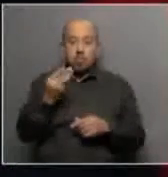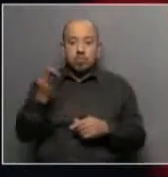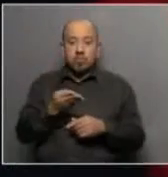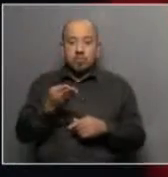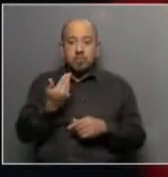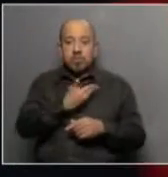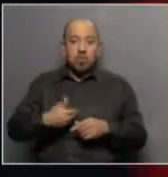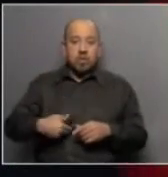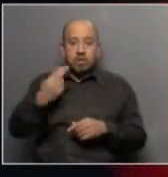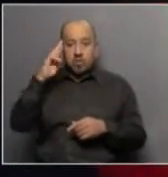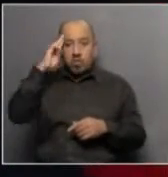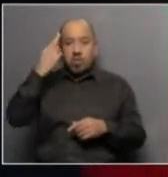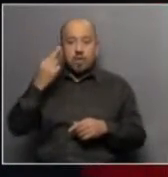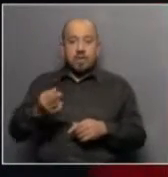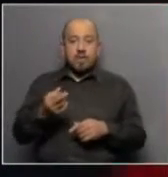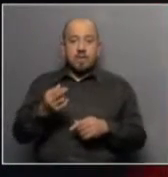1% es dueño del país.